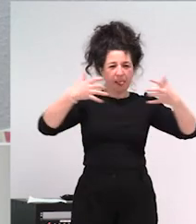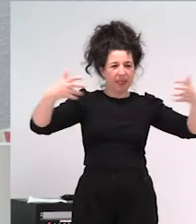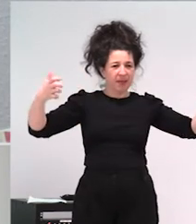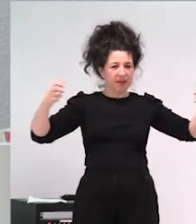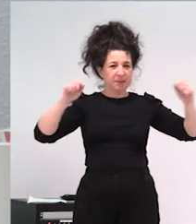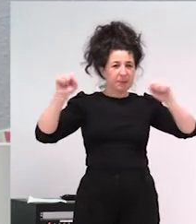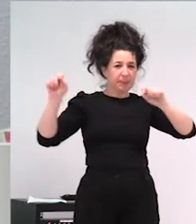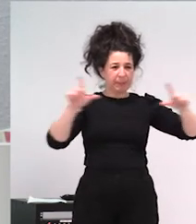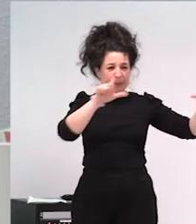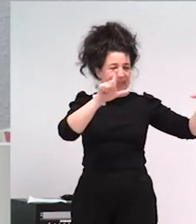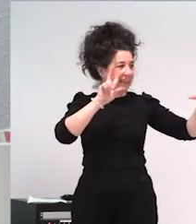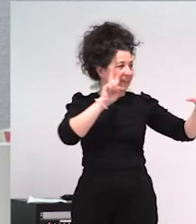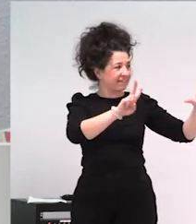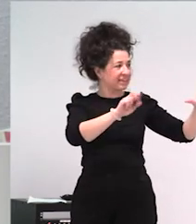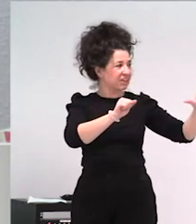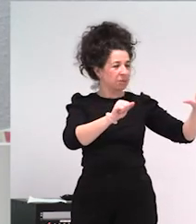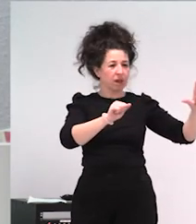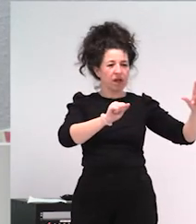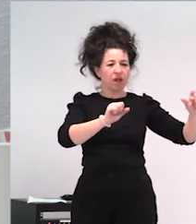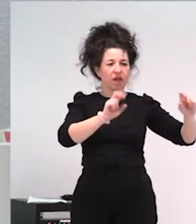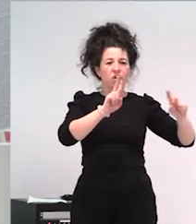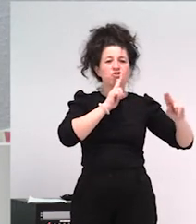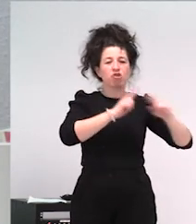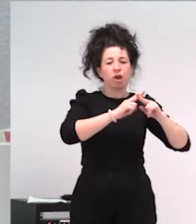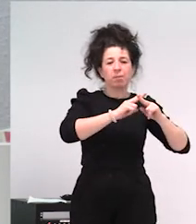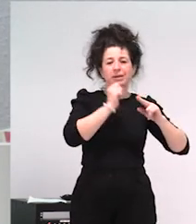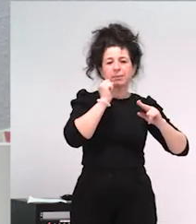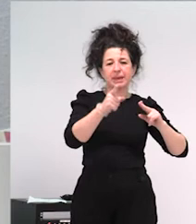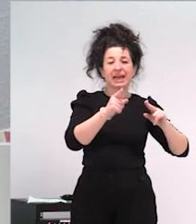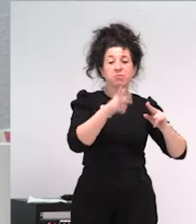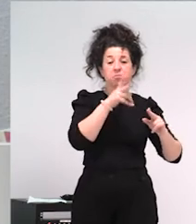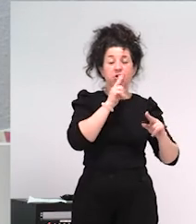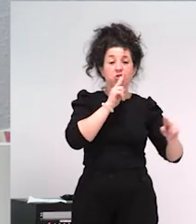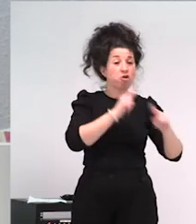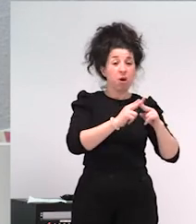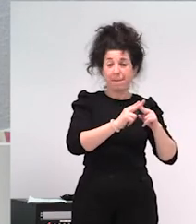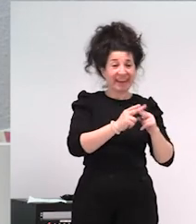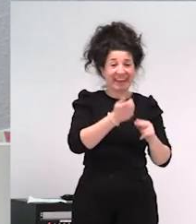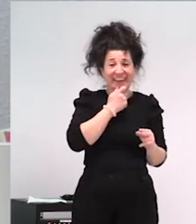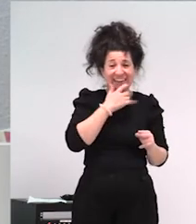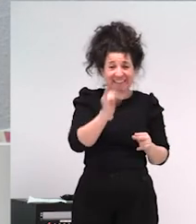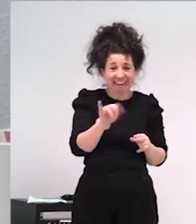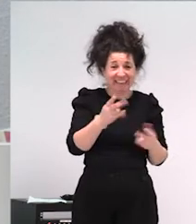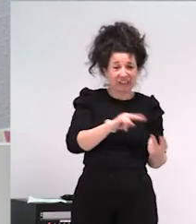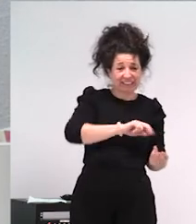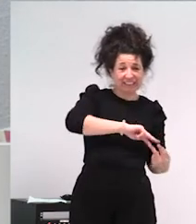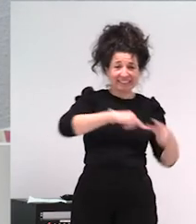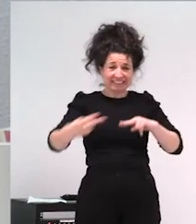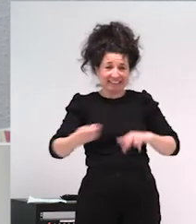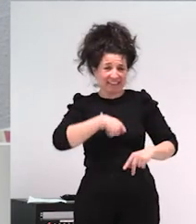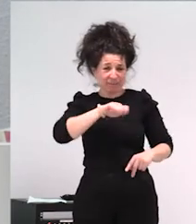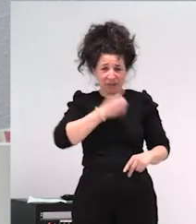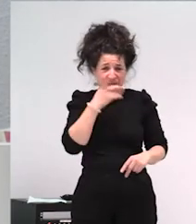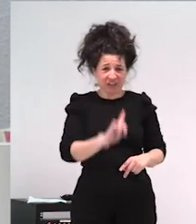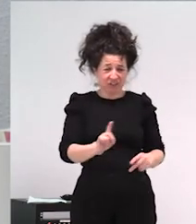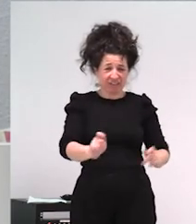Fridays, los mil y un nombres que nos han dado a Fridays for Future por tener un nombre inglés que no se traduce bien al español. Y